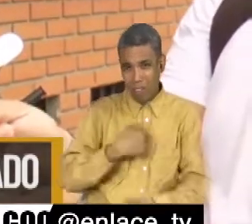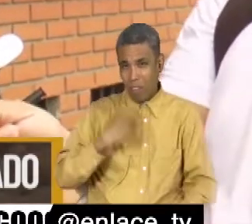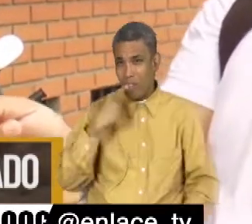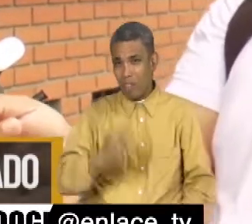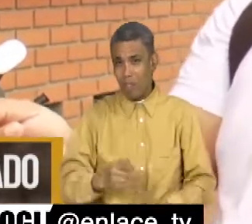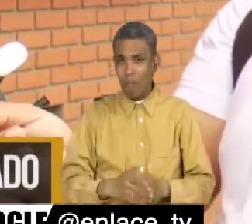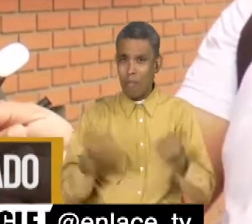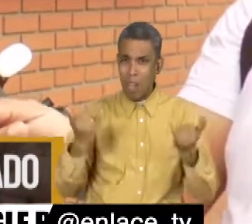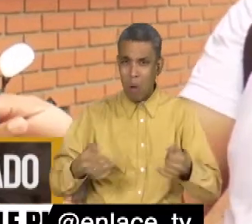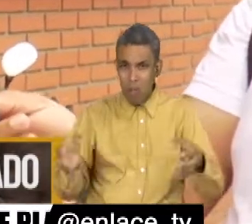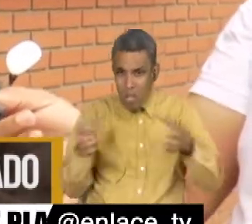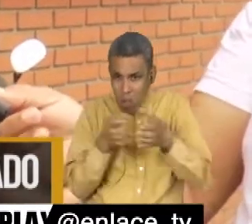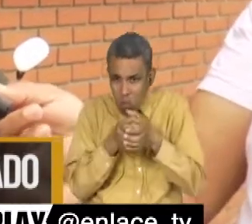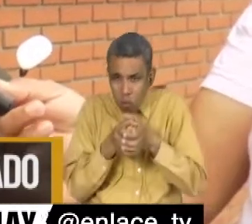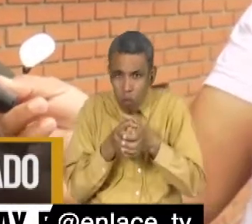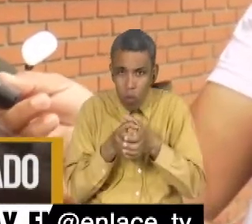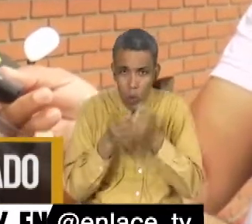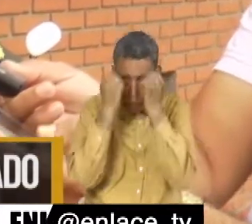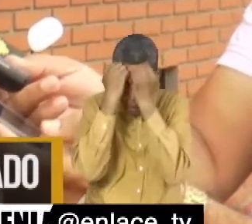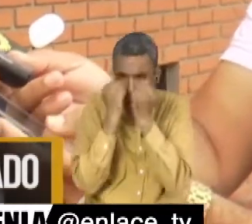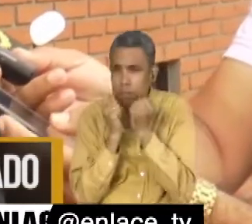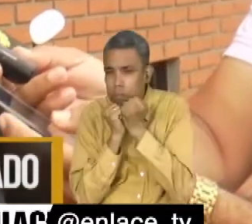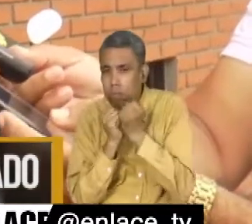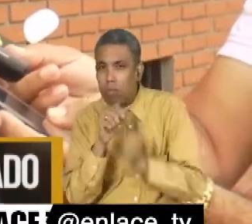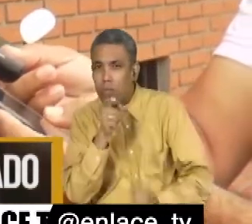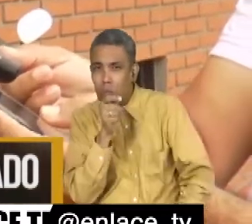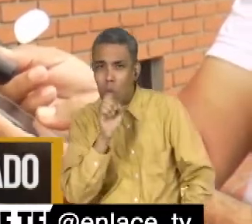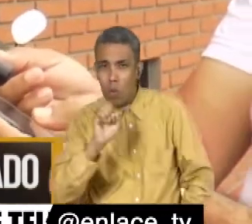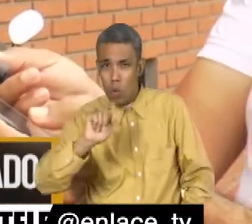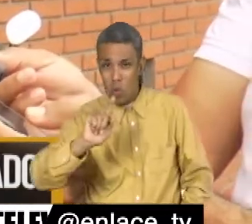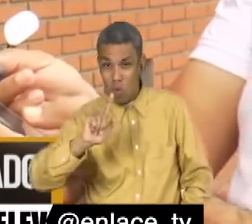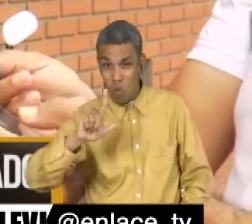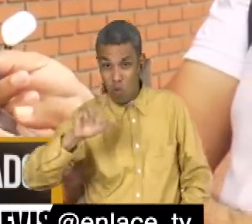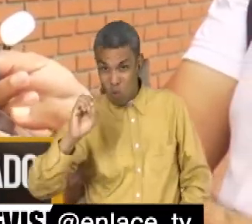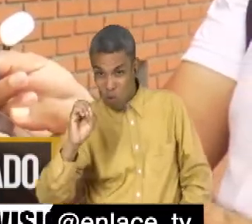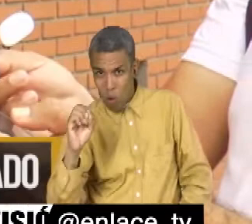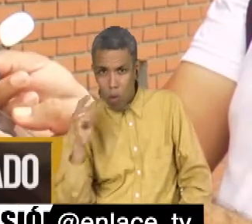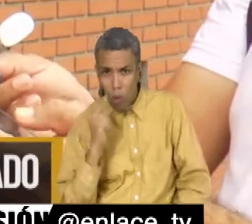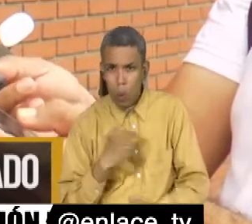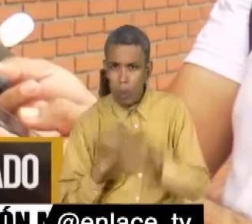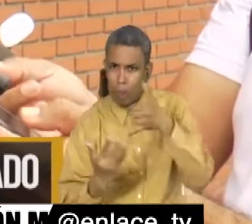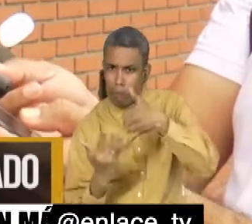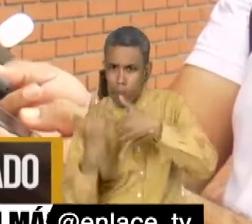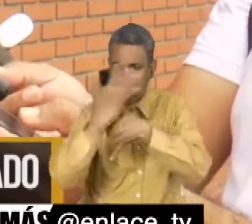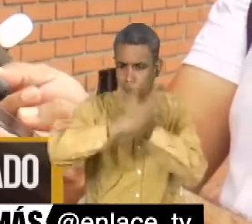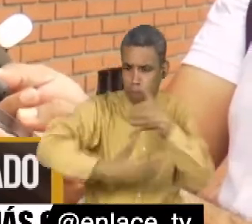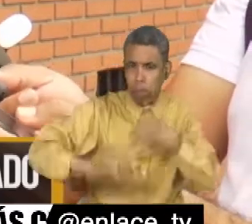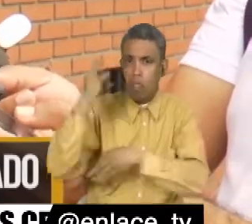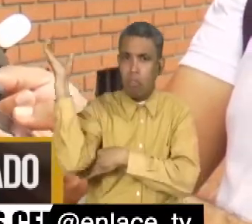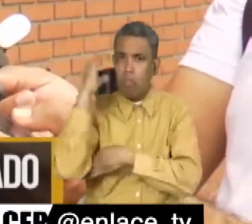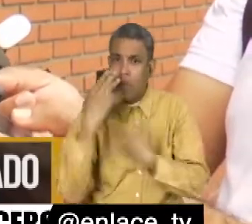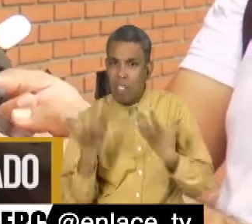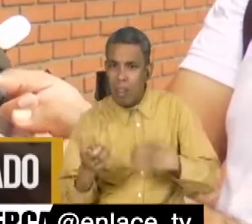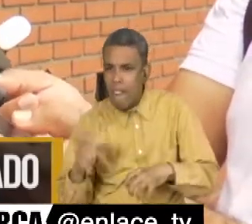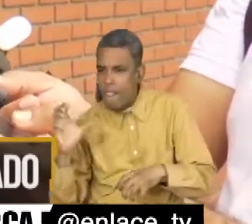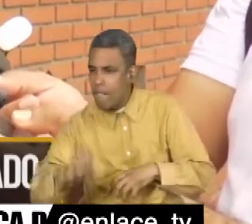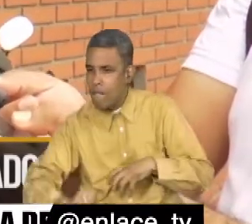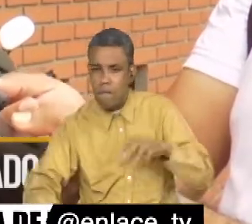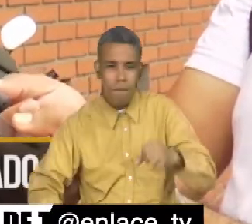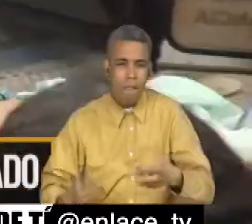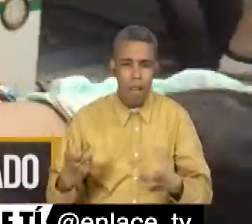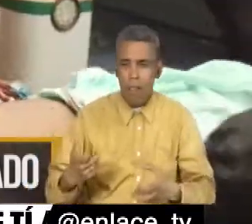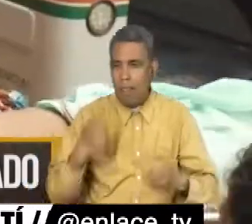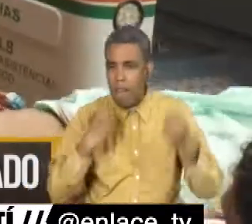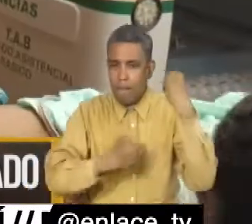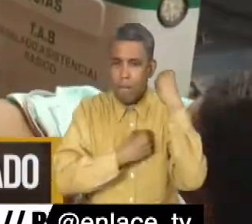las operaciones que se han dado en todo el territorio nacional. Pero esas personas, esos auxiliares, pues no hacen parte de ninguna